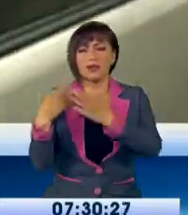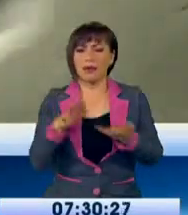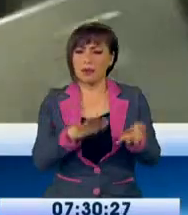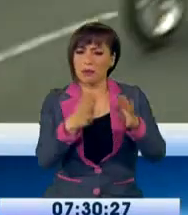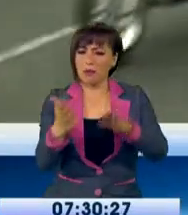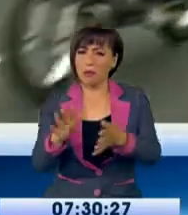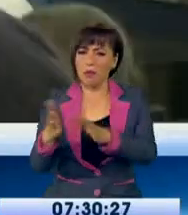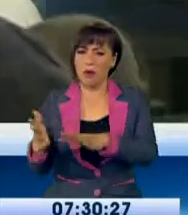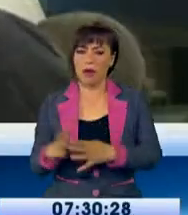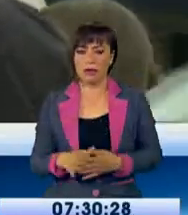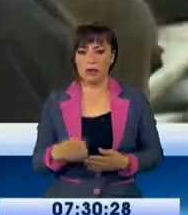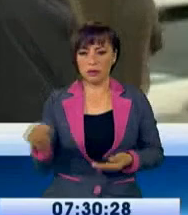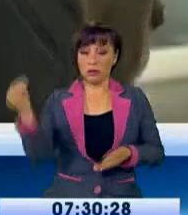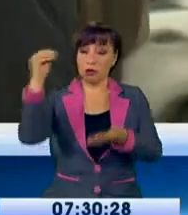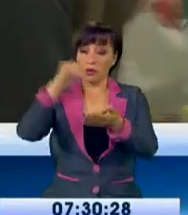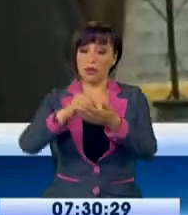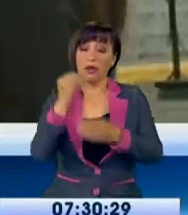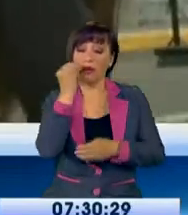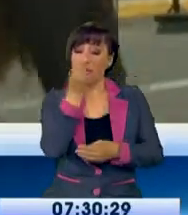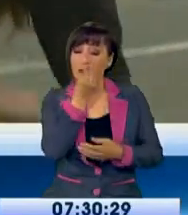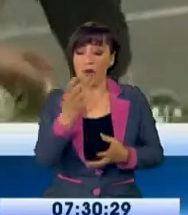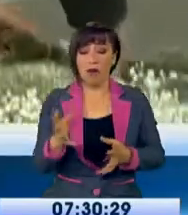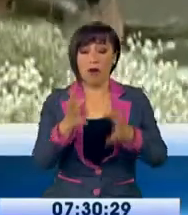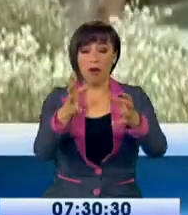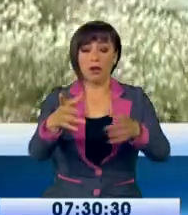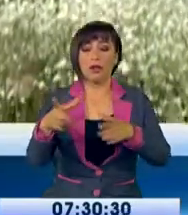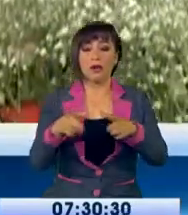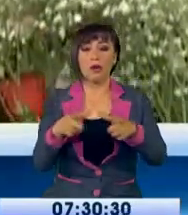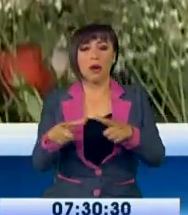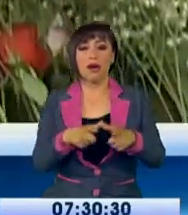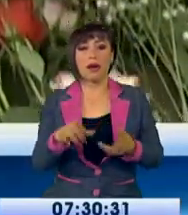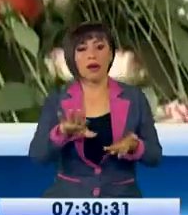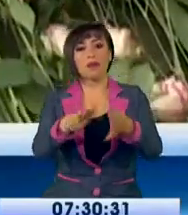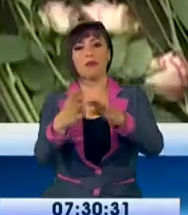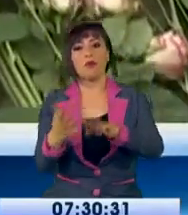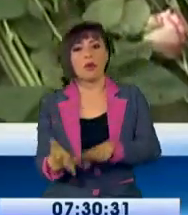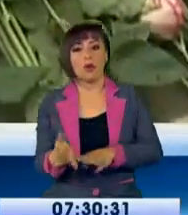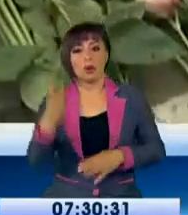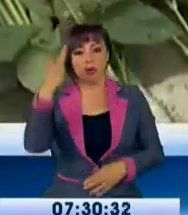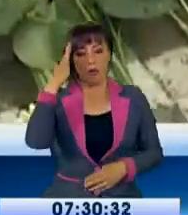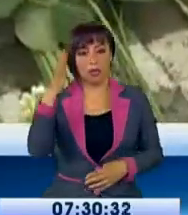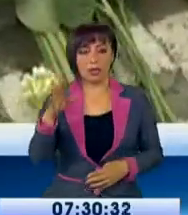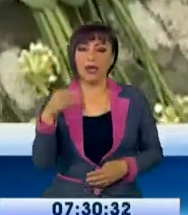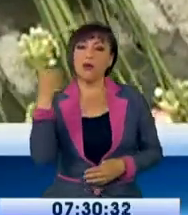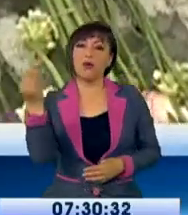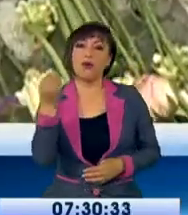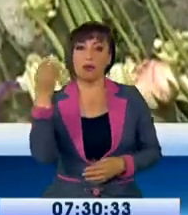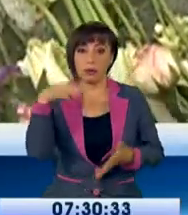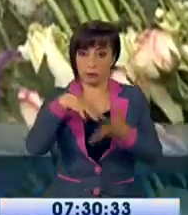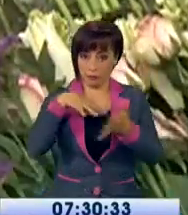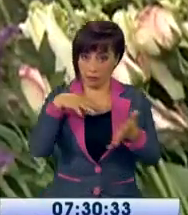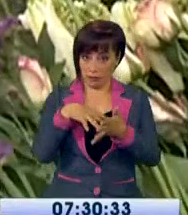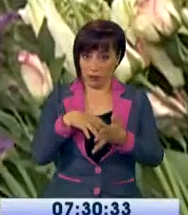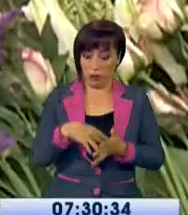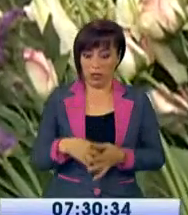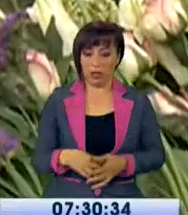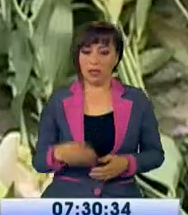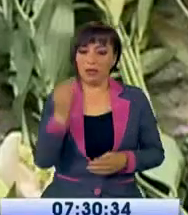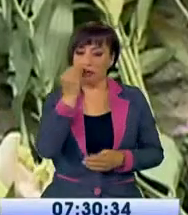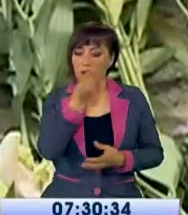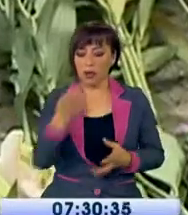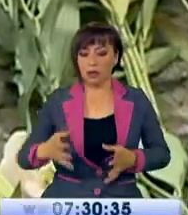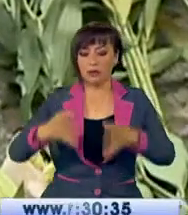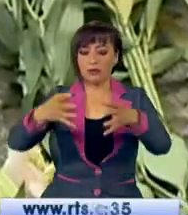Ellos colocaron ofrendas florales en los sitios donde cayó abatido Froilán Jiménez y donde murió un joven estudiante. Y más tarde realizaron una